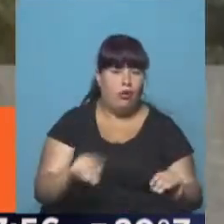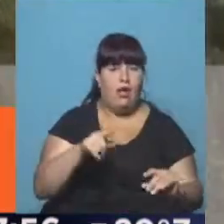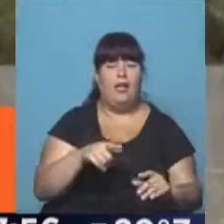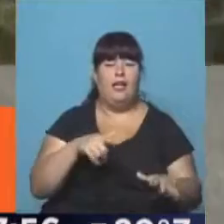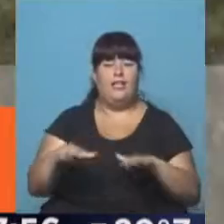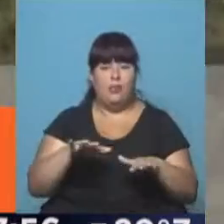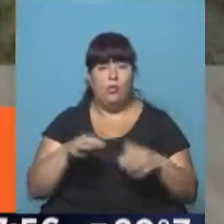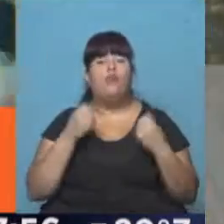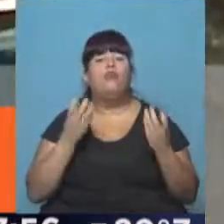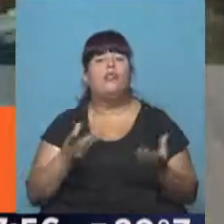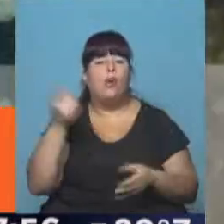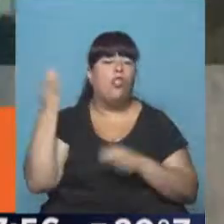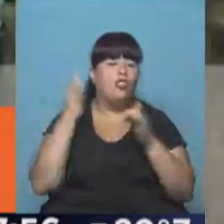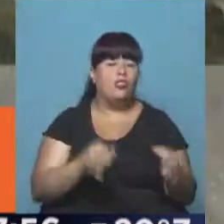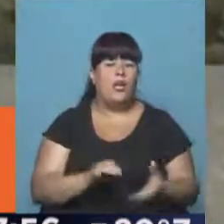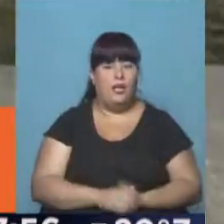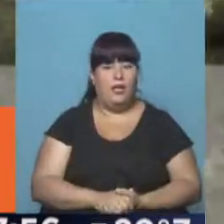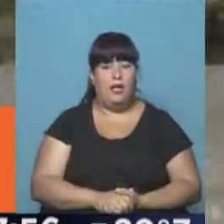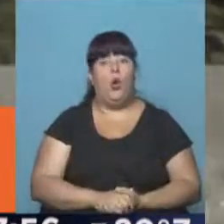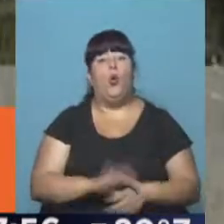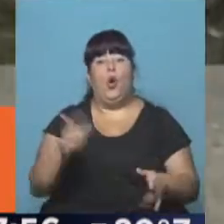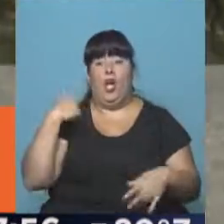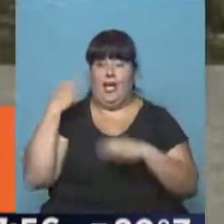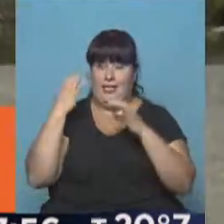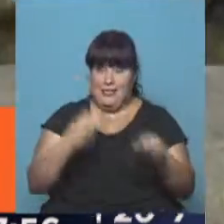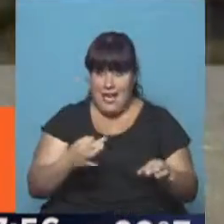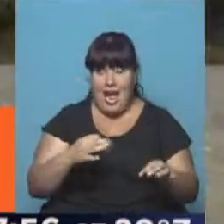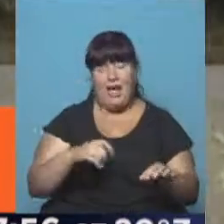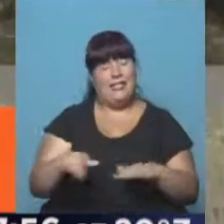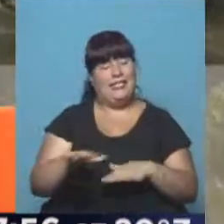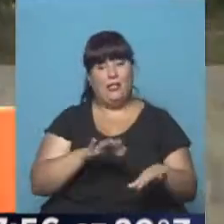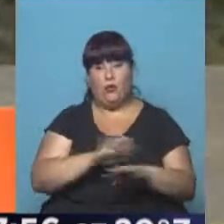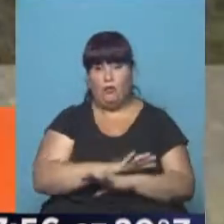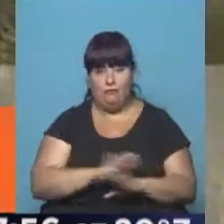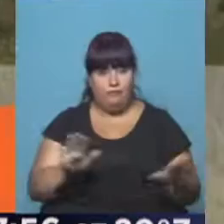la situación. ¿Cómo fue cuando llegaron? Bueno, cuando llegamos encontramos una situación